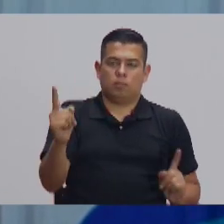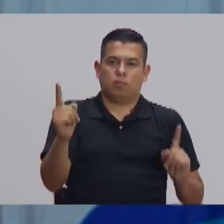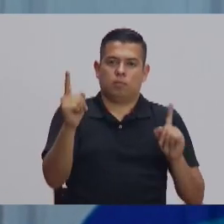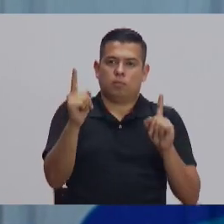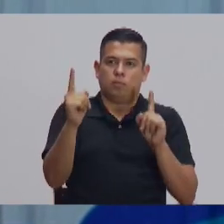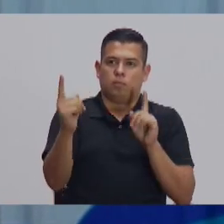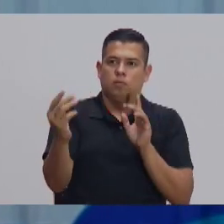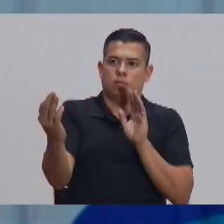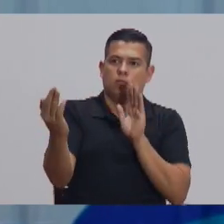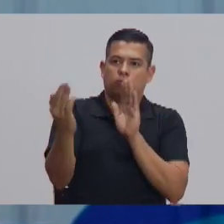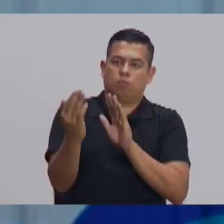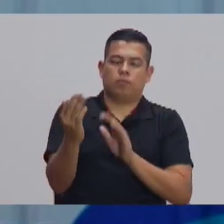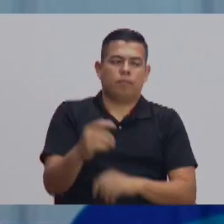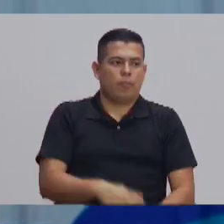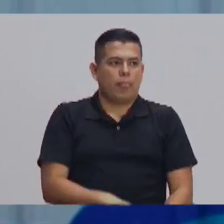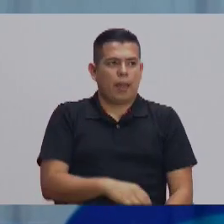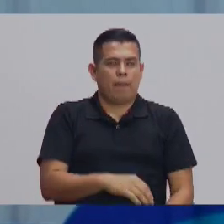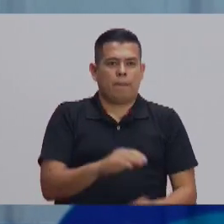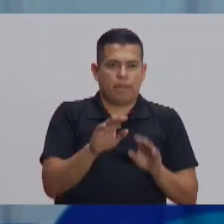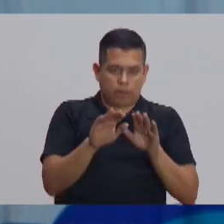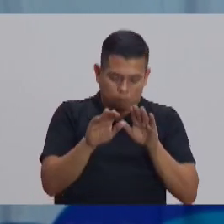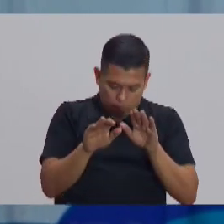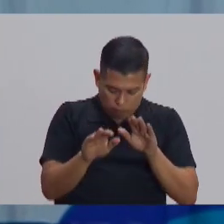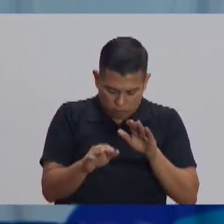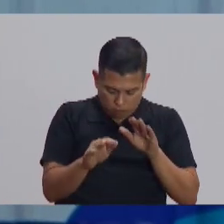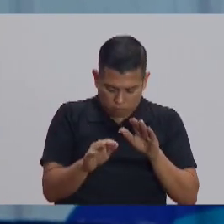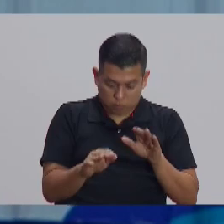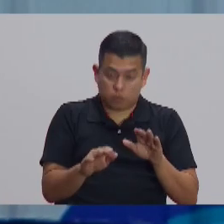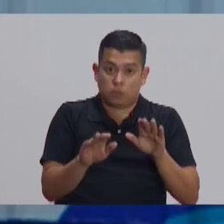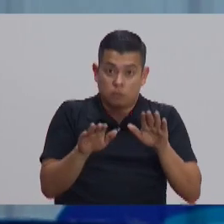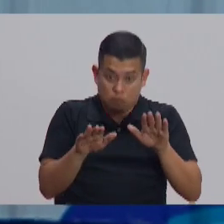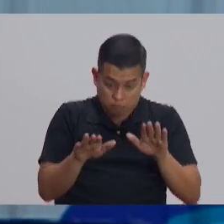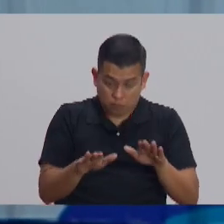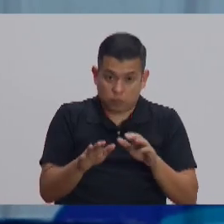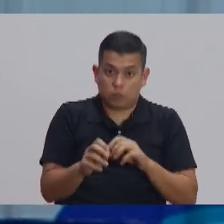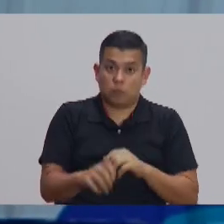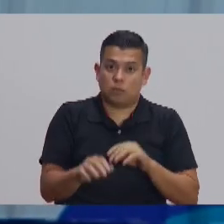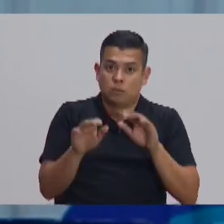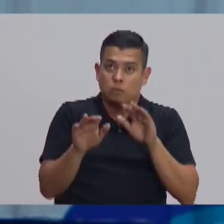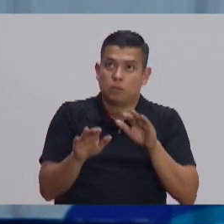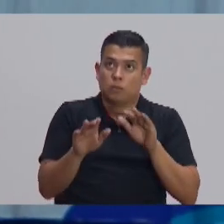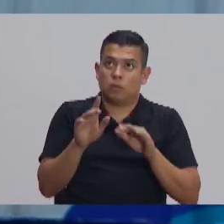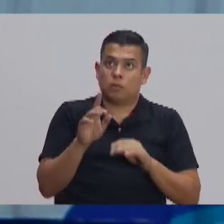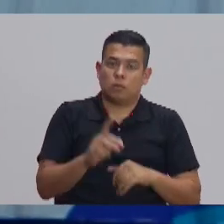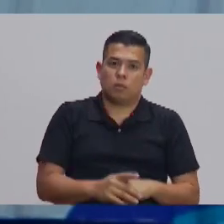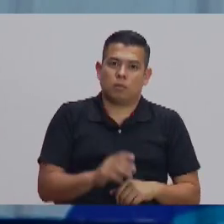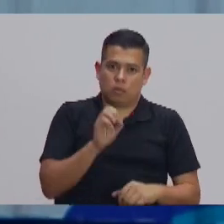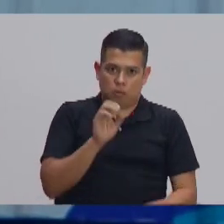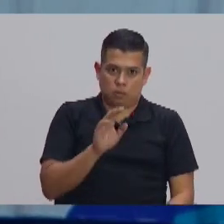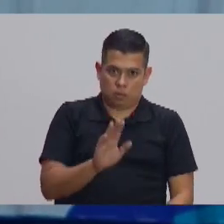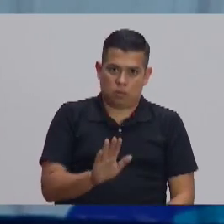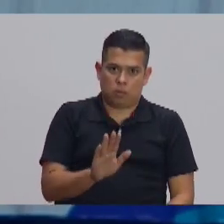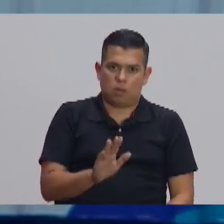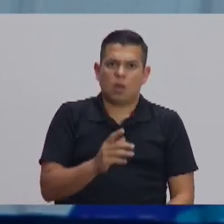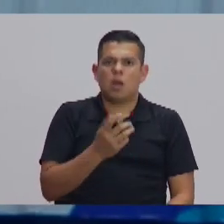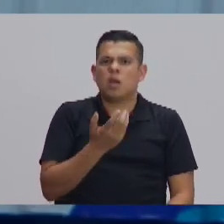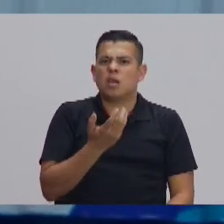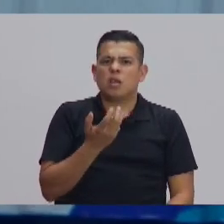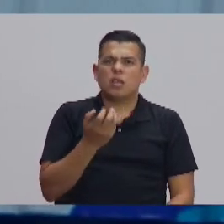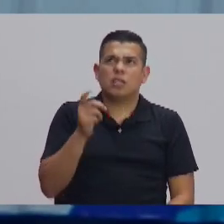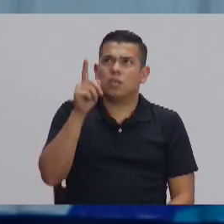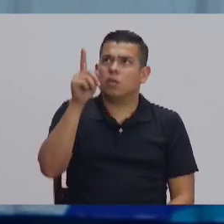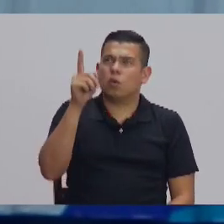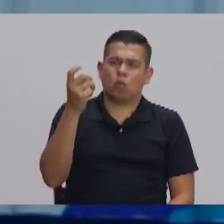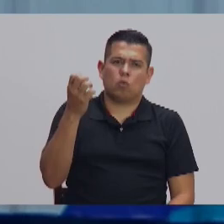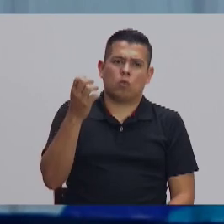entonces josué postrándose sobre su rostro en tierra le adoró y le dijo que dice